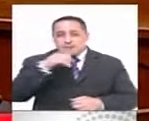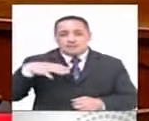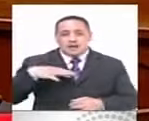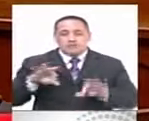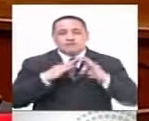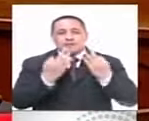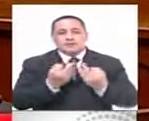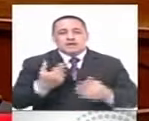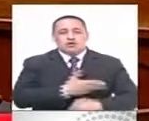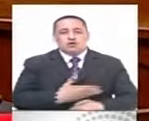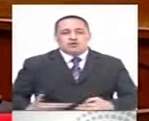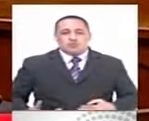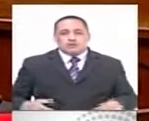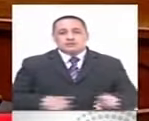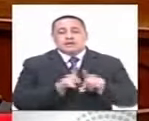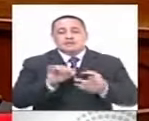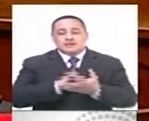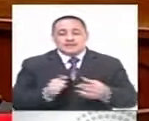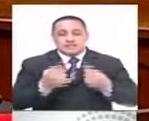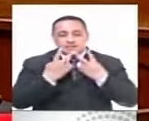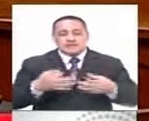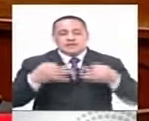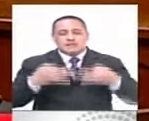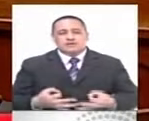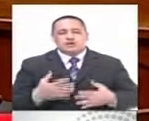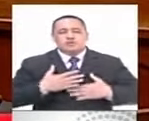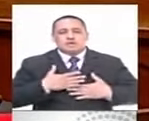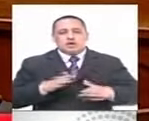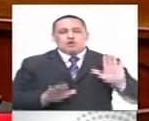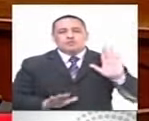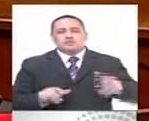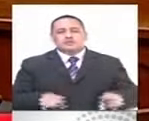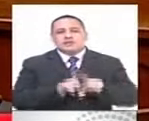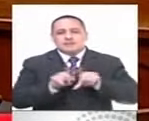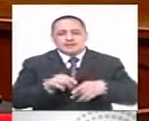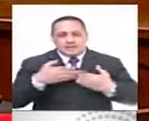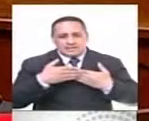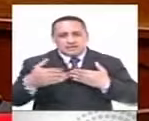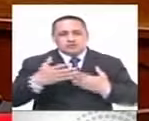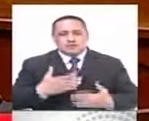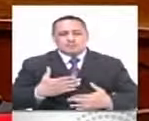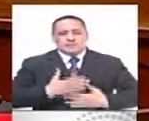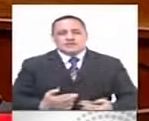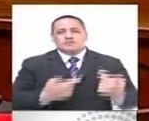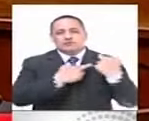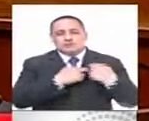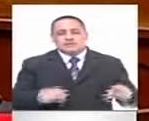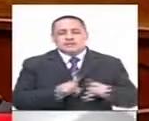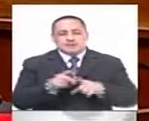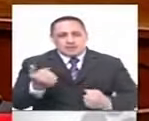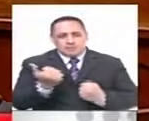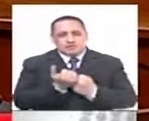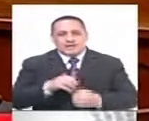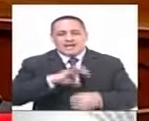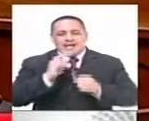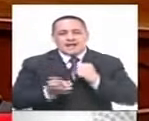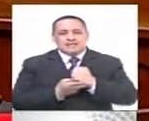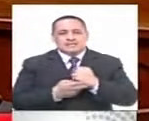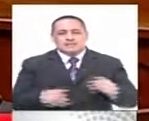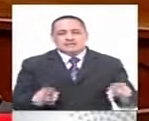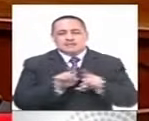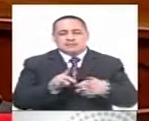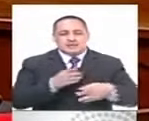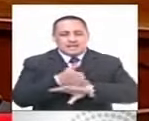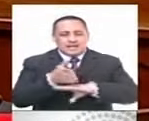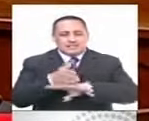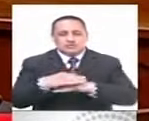familiar o público. Con tal ratifico mi compromiso para que dentro de mis competencias pueda apoyar a garantizar el